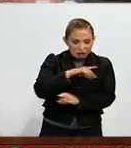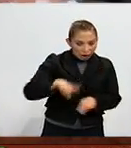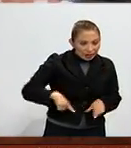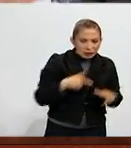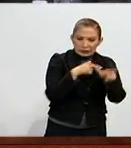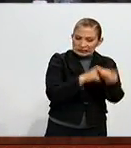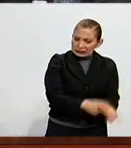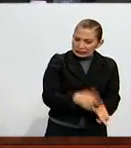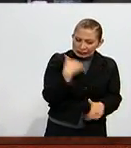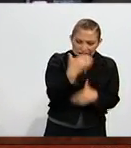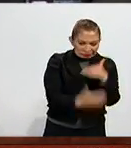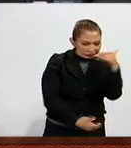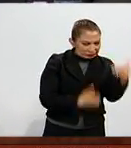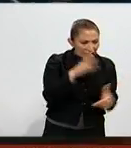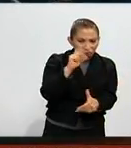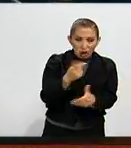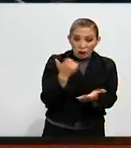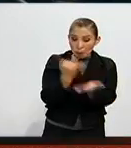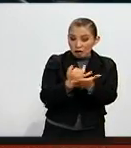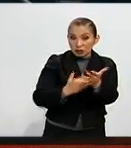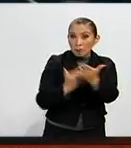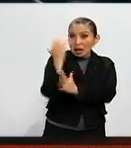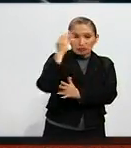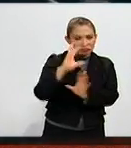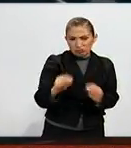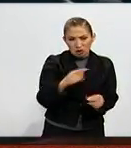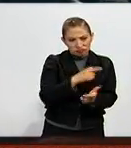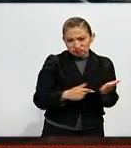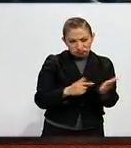una política de no aumentar impuestos y de